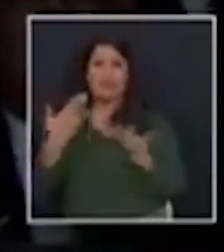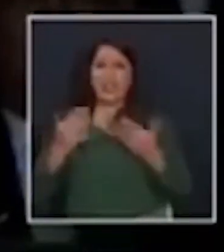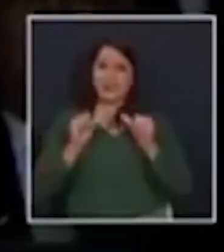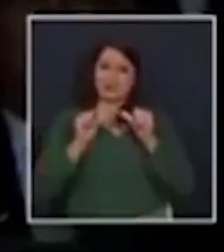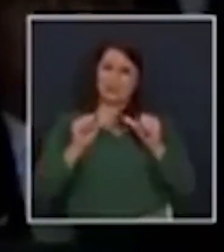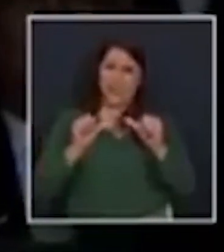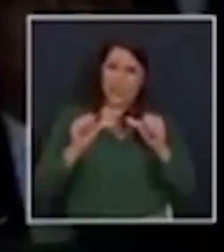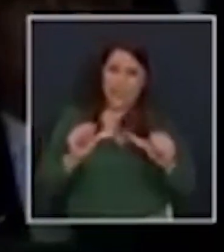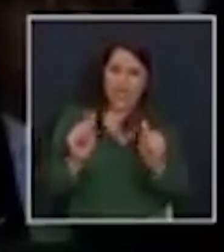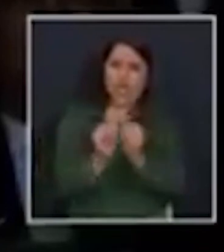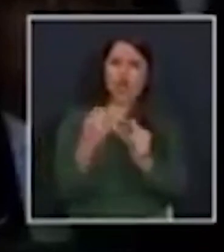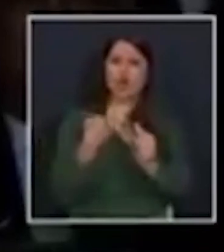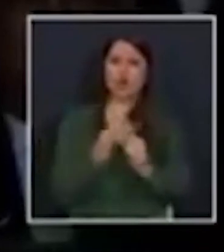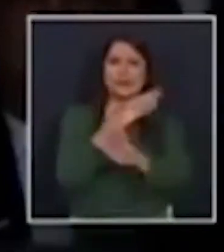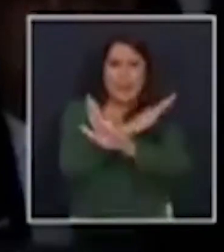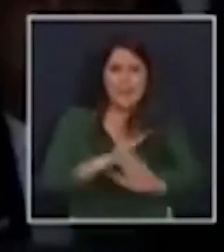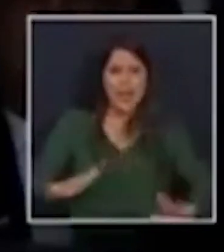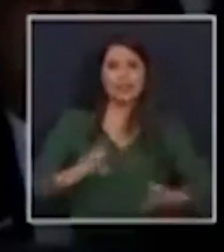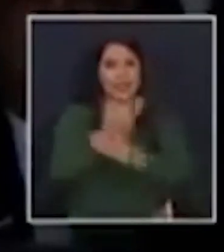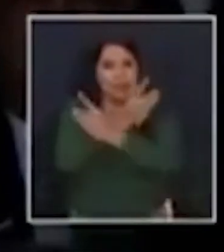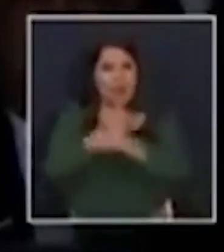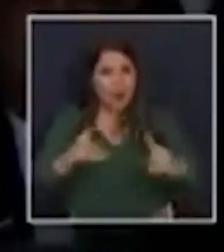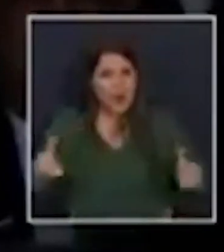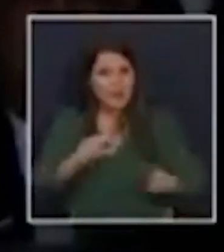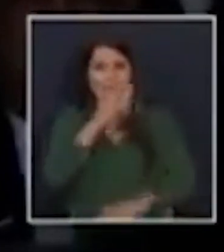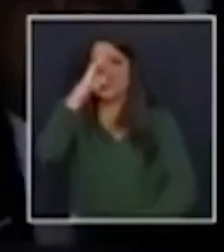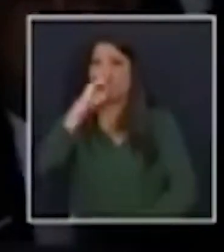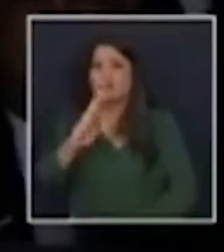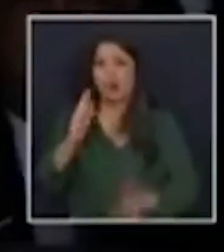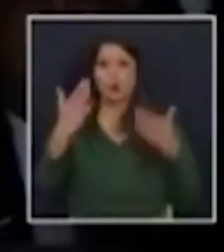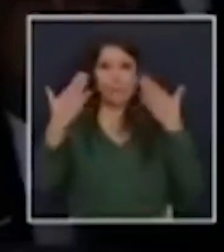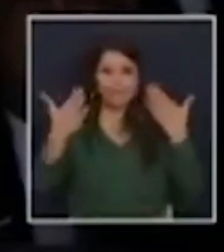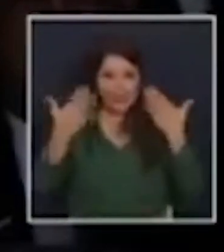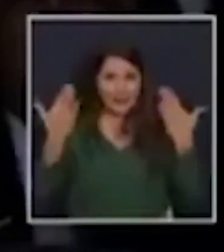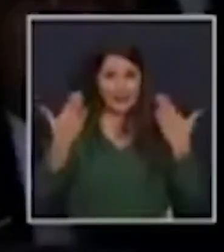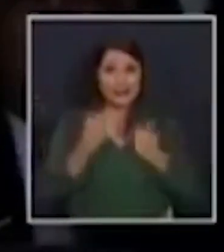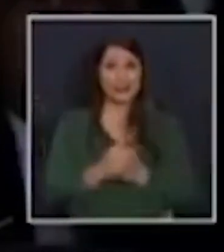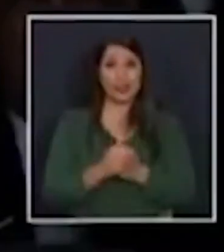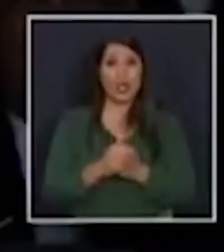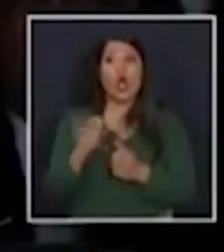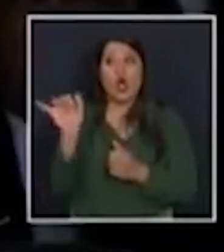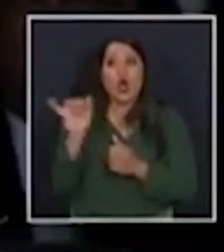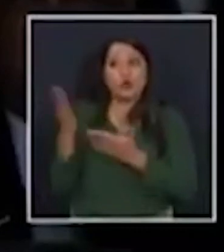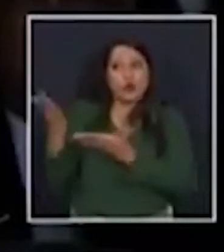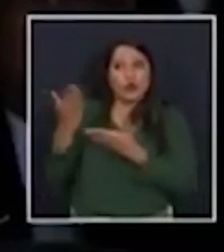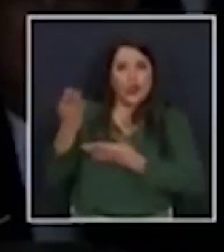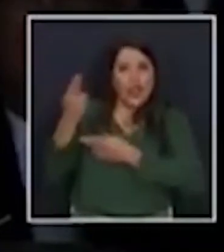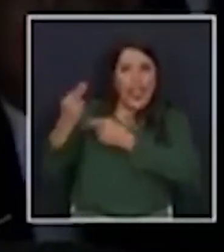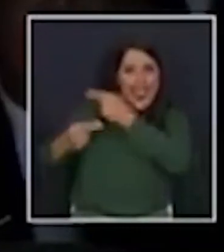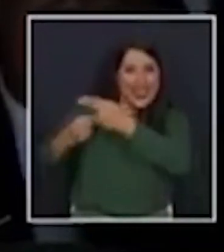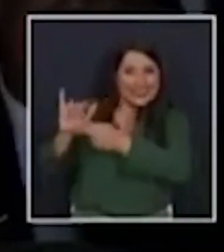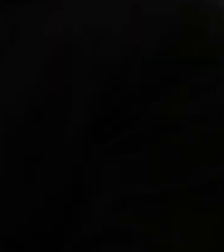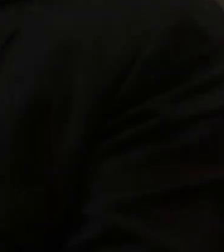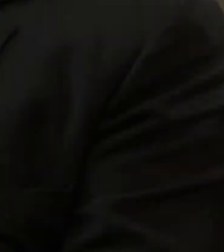de ver el asunto. El mismo Carlos Alvarado tiene una opinión muy diferente del asunto ideológico o de la falta de